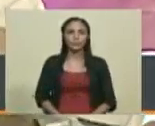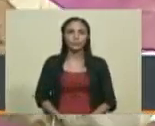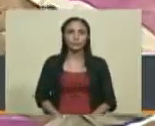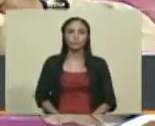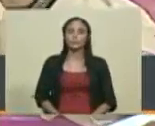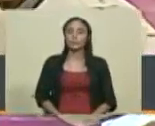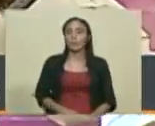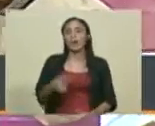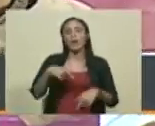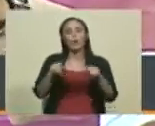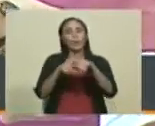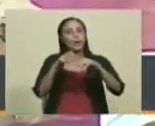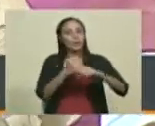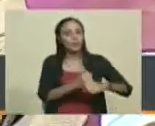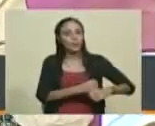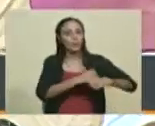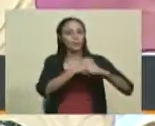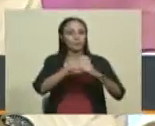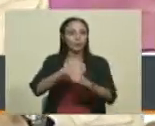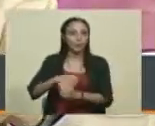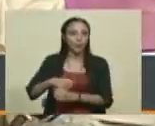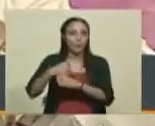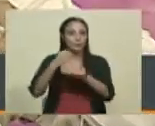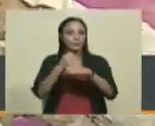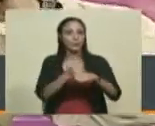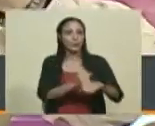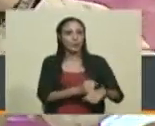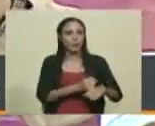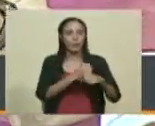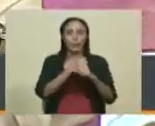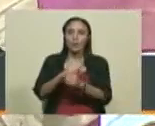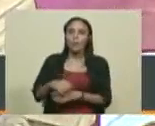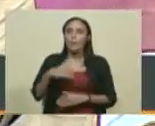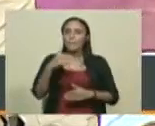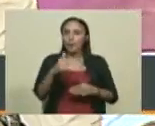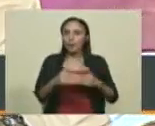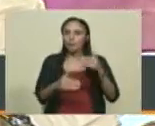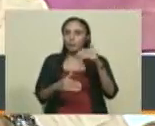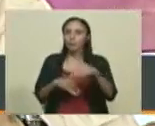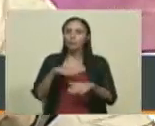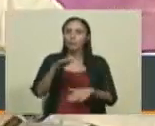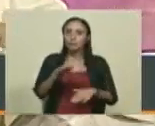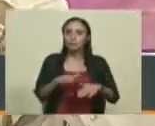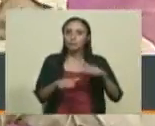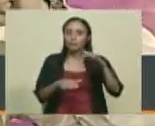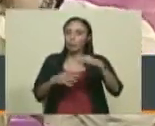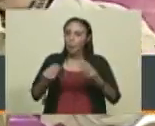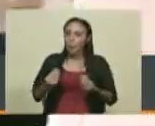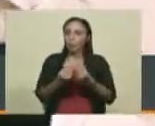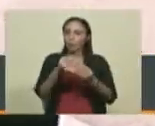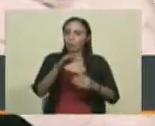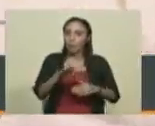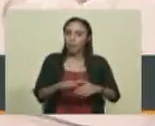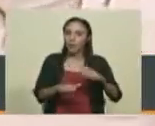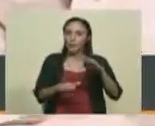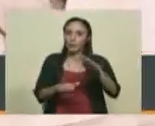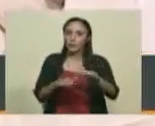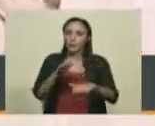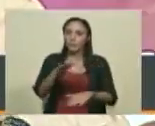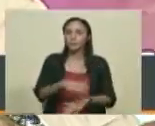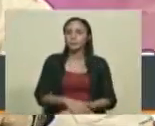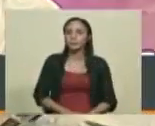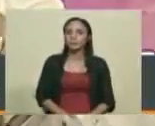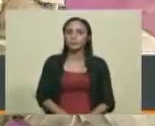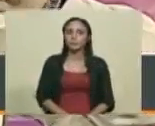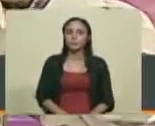uno va remando una gran nave a un solo compás. Remamos juntos a un solo compás, a